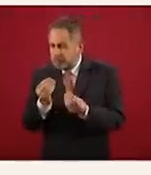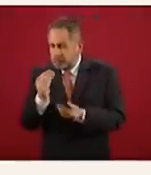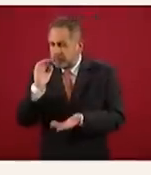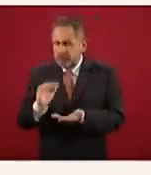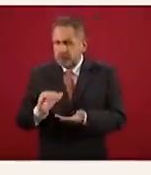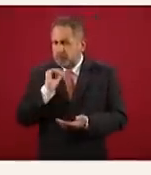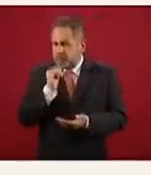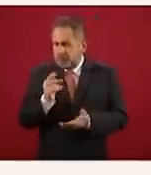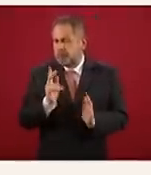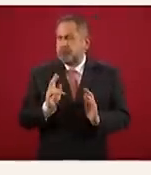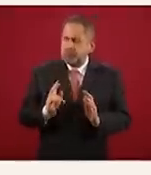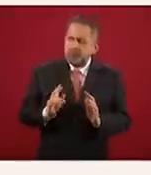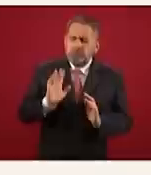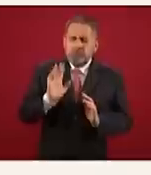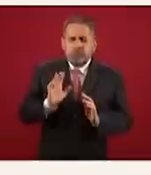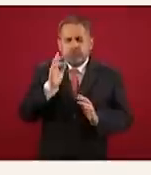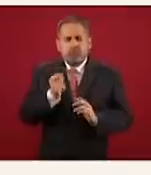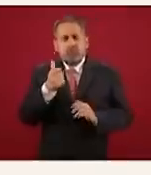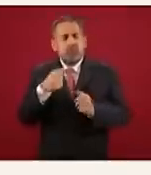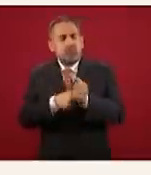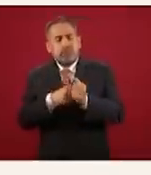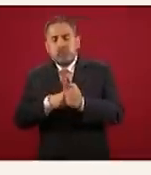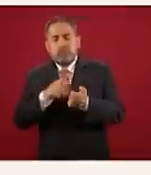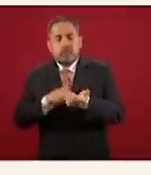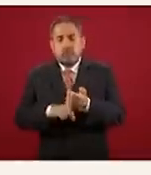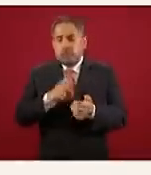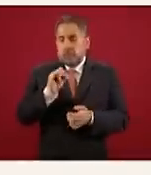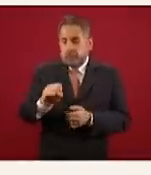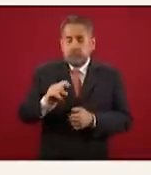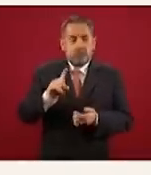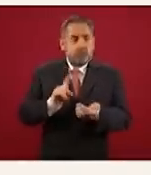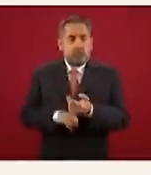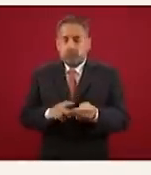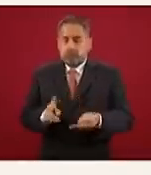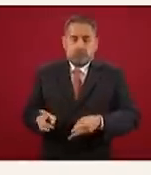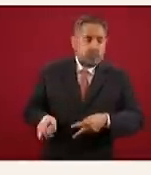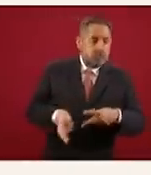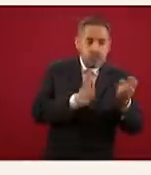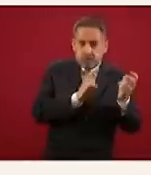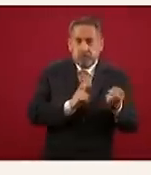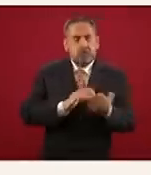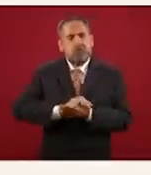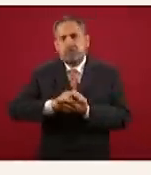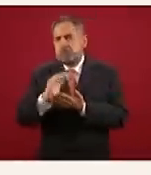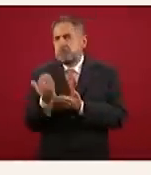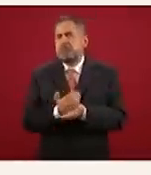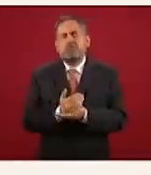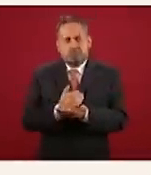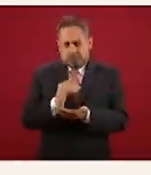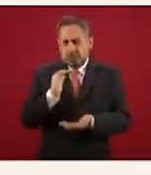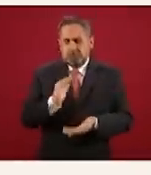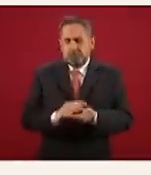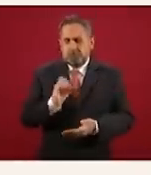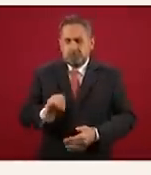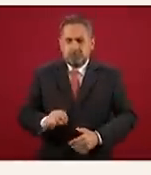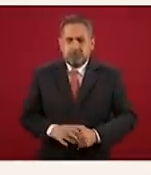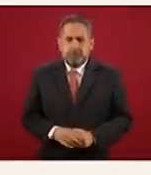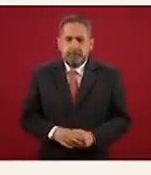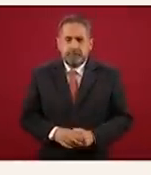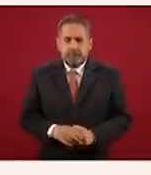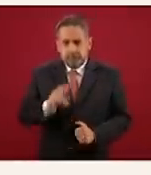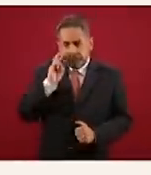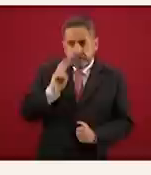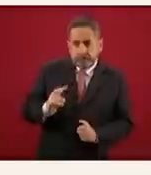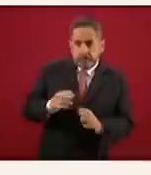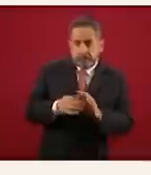diferencia en cuanto a tomas clandestinas, pero sí en cuanto a robo de hidrocarburos. Entonces, aquí se puede